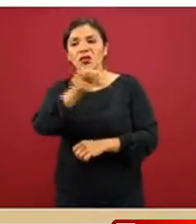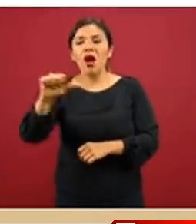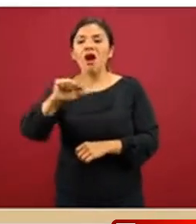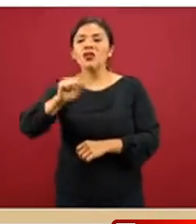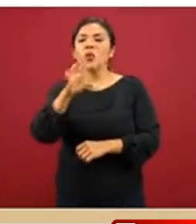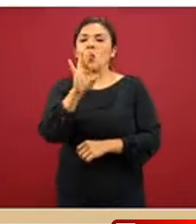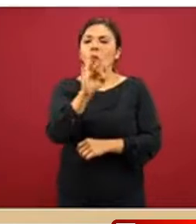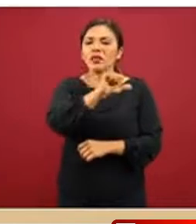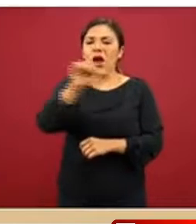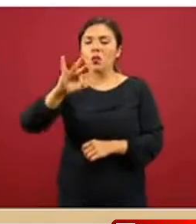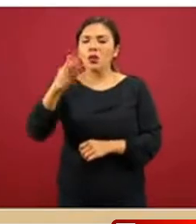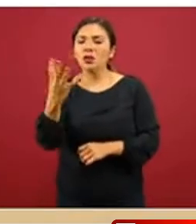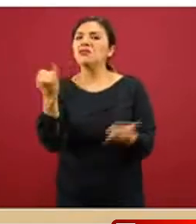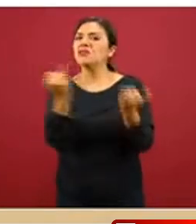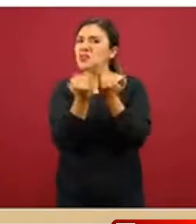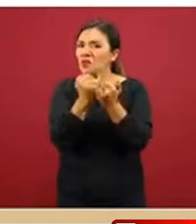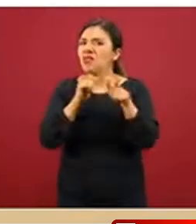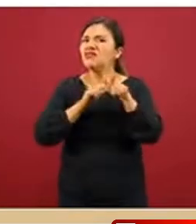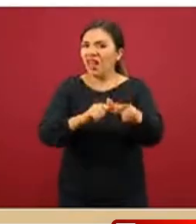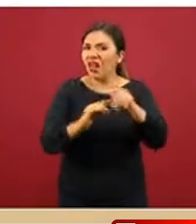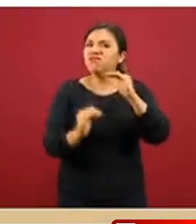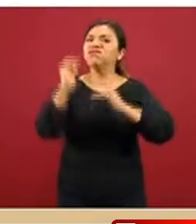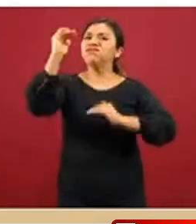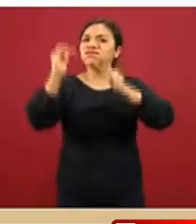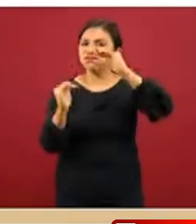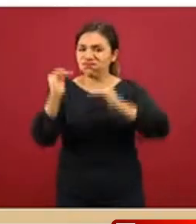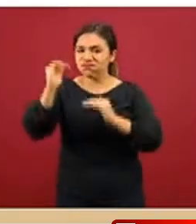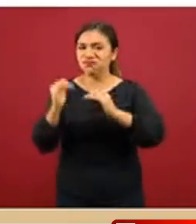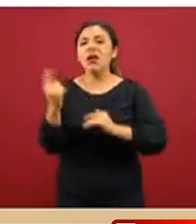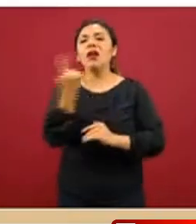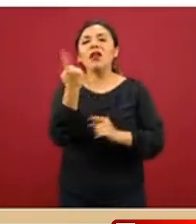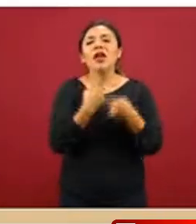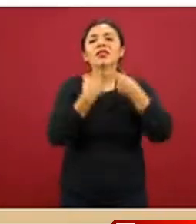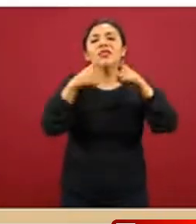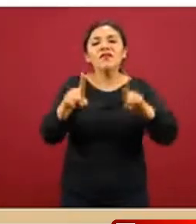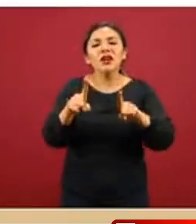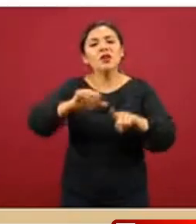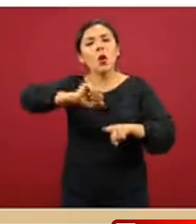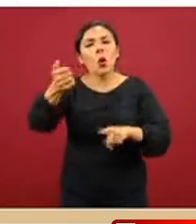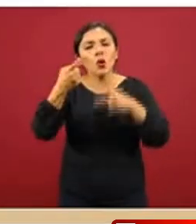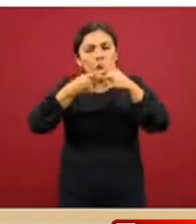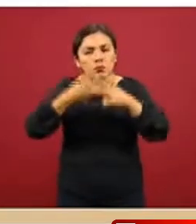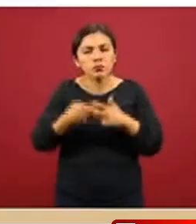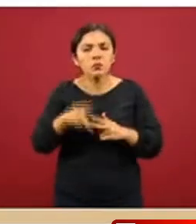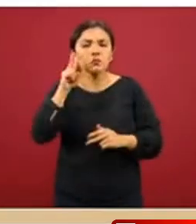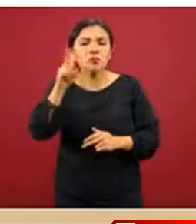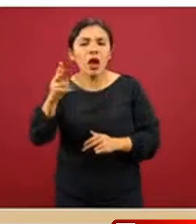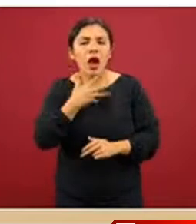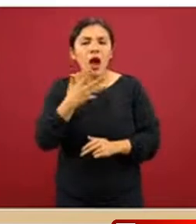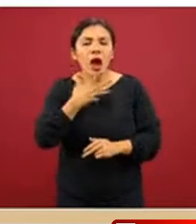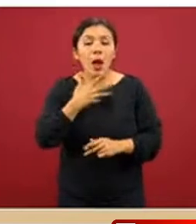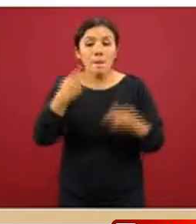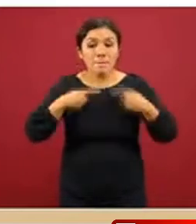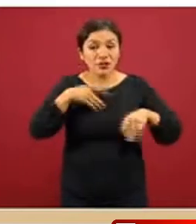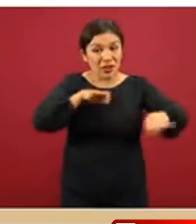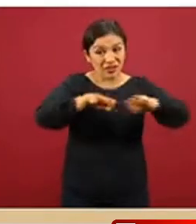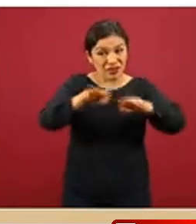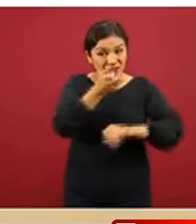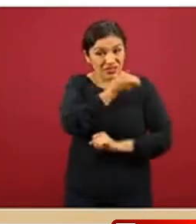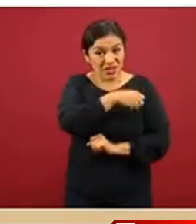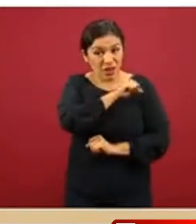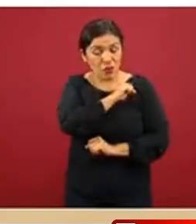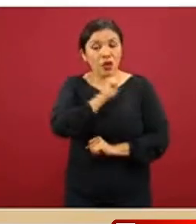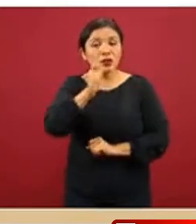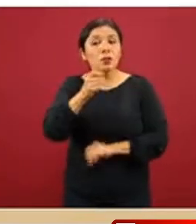a 44, también contribuyen de manera importante. A diferencia de la estadística general, aquí vemos que en el caso de los profesionales de la salud son